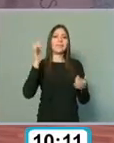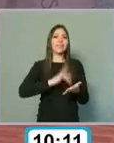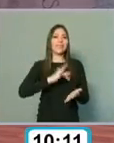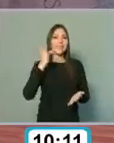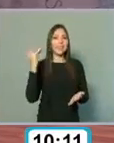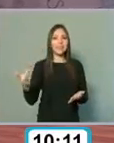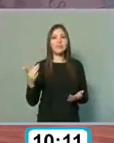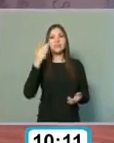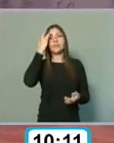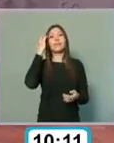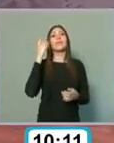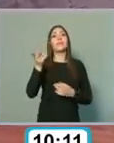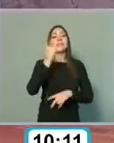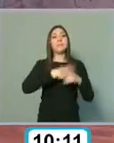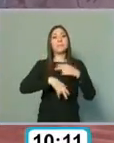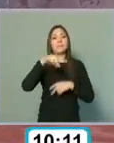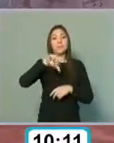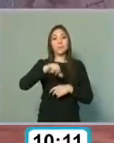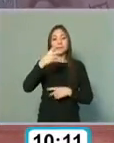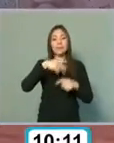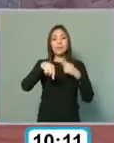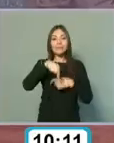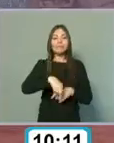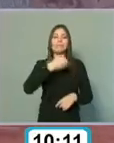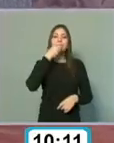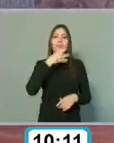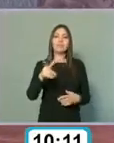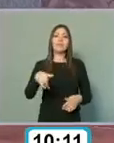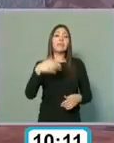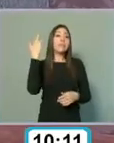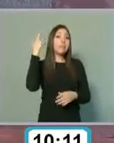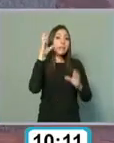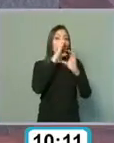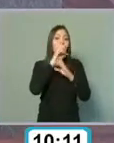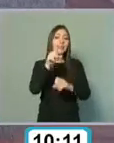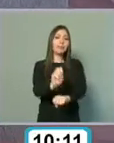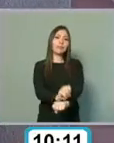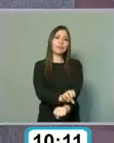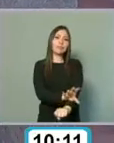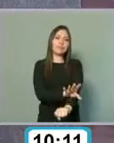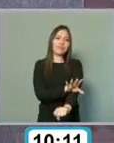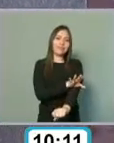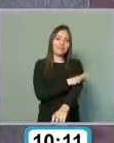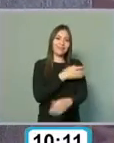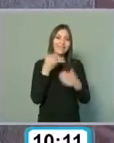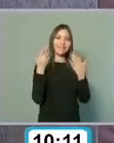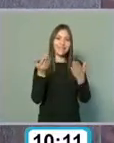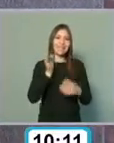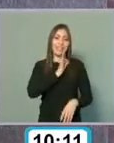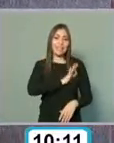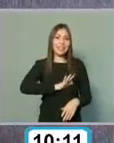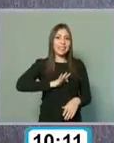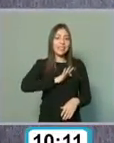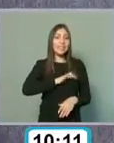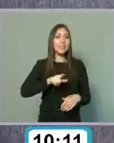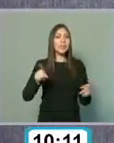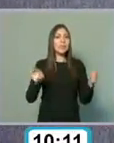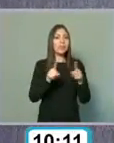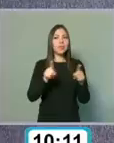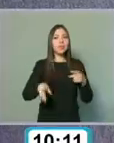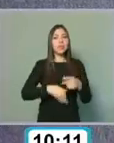gracias. Qué padre tenerte aquí en el programa. Arrancamos la semana con, mira, se me pone la piel chinita. Muchas felicidades por este concepto que